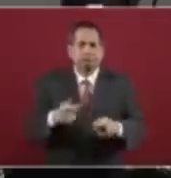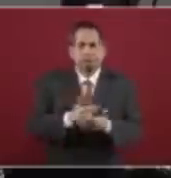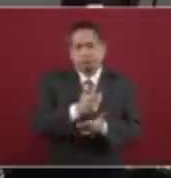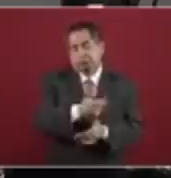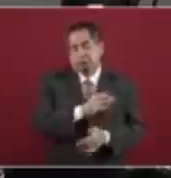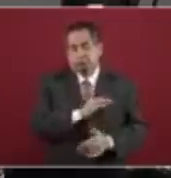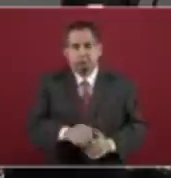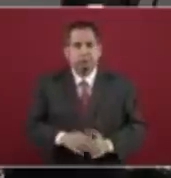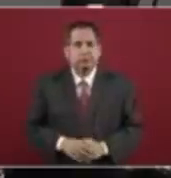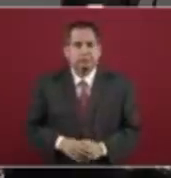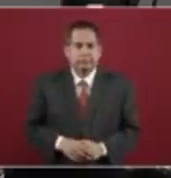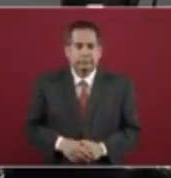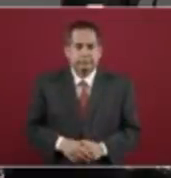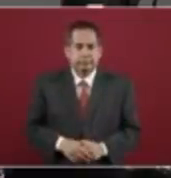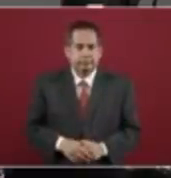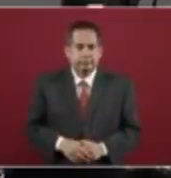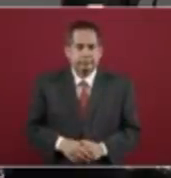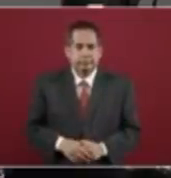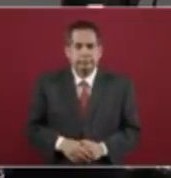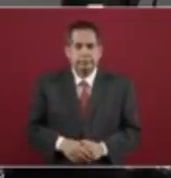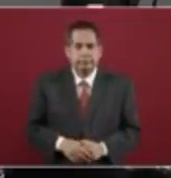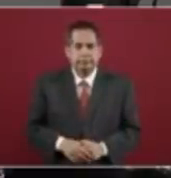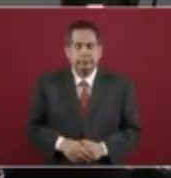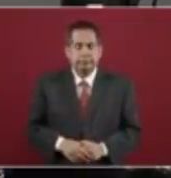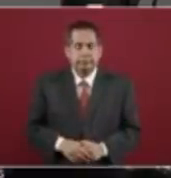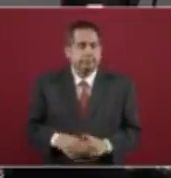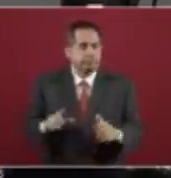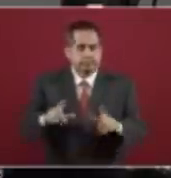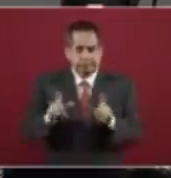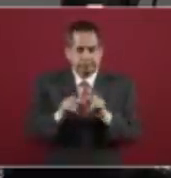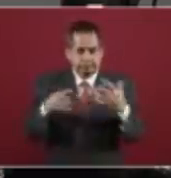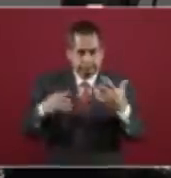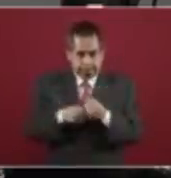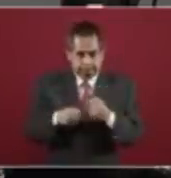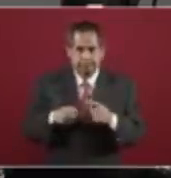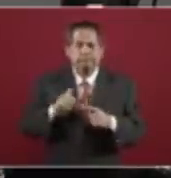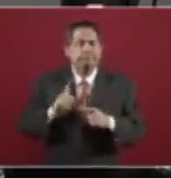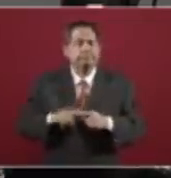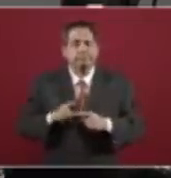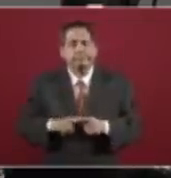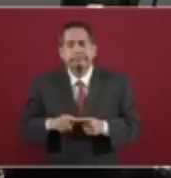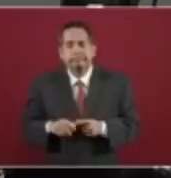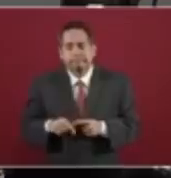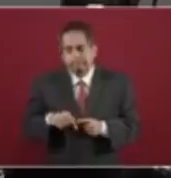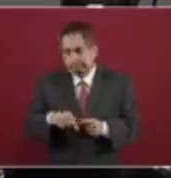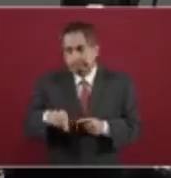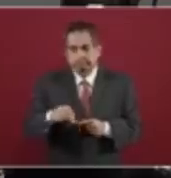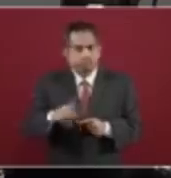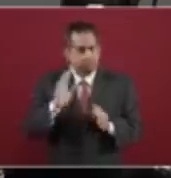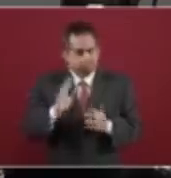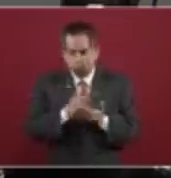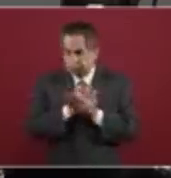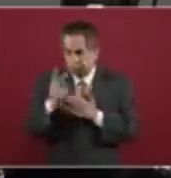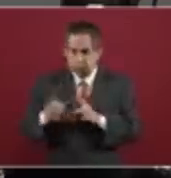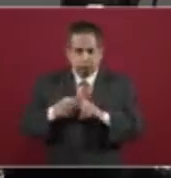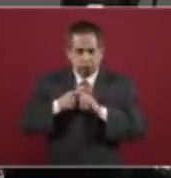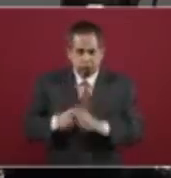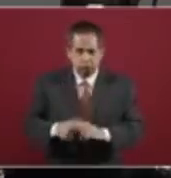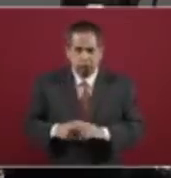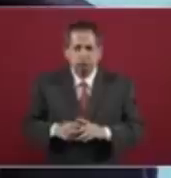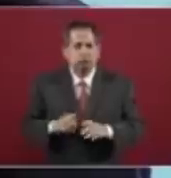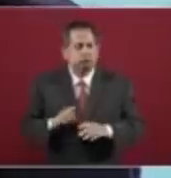adelante? Gracias. Bueno, en conclusión, lo que vamos a hacer, ya cómo va a arrancar el programa,